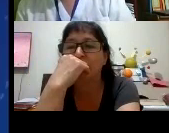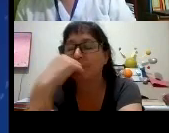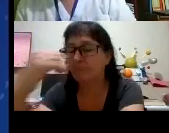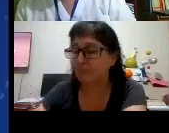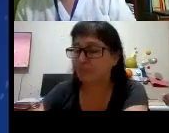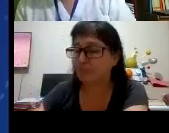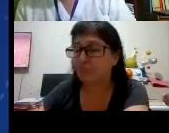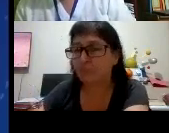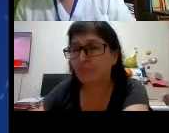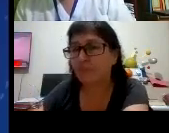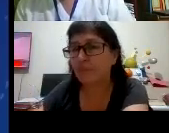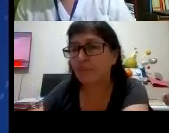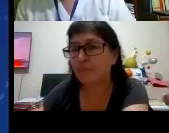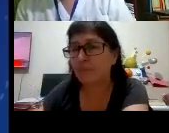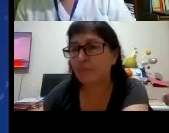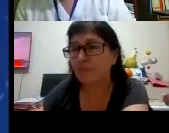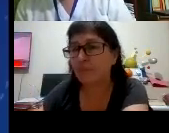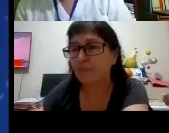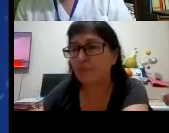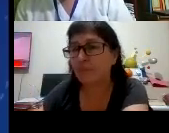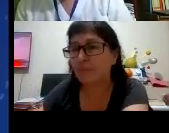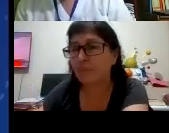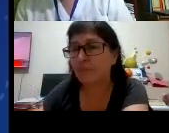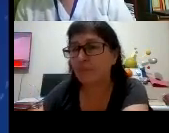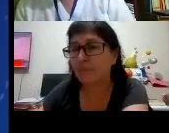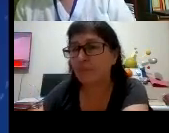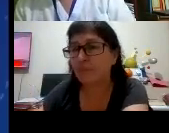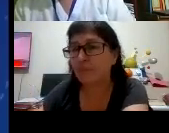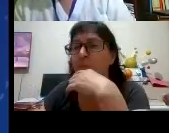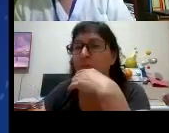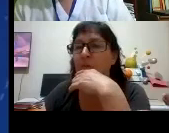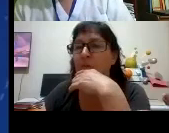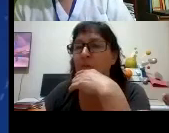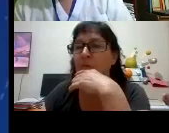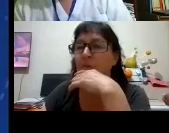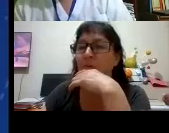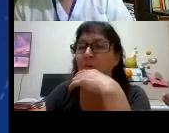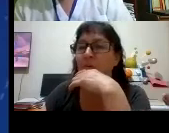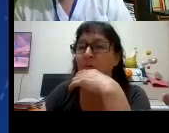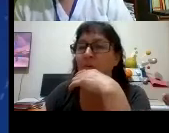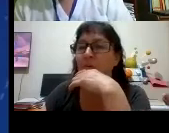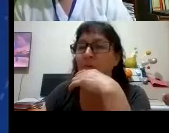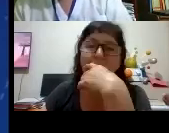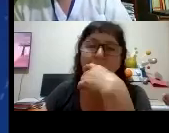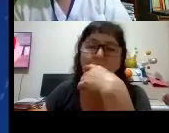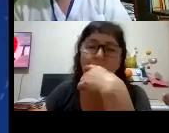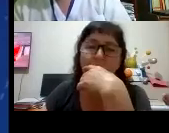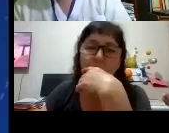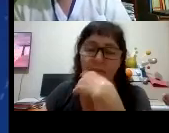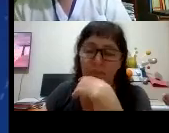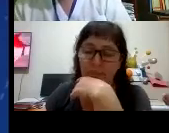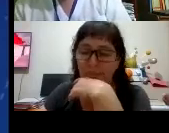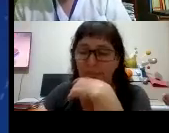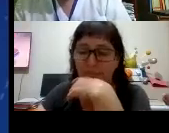cual pues afectaba a los niños de una manera diferente, mediante lo que es algunas variantes que mostraban incluso